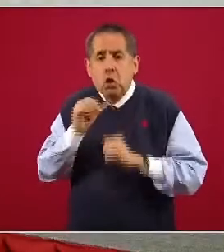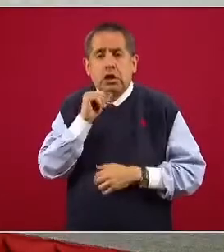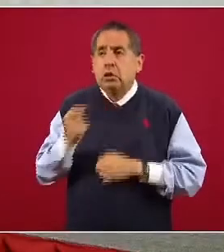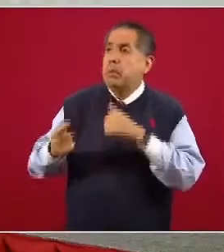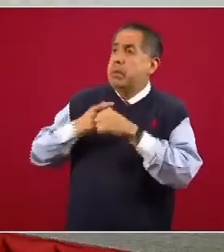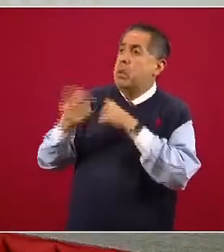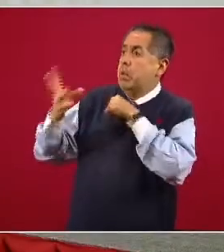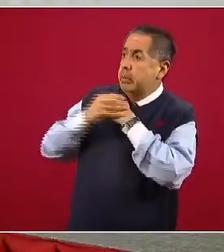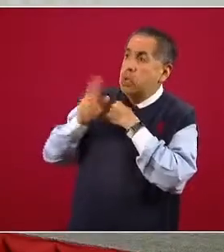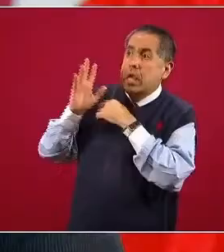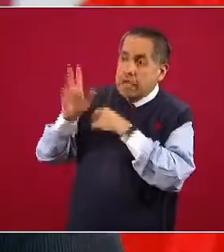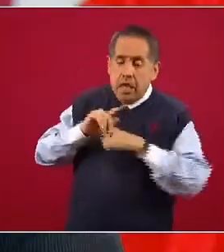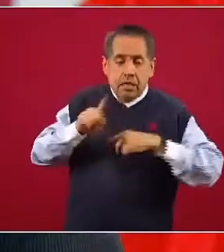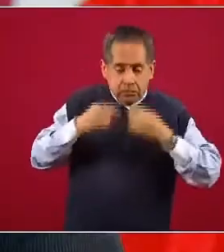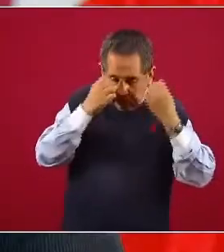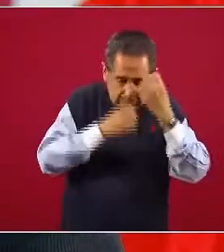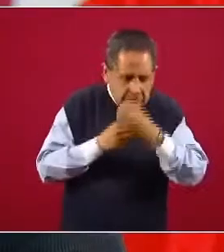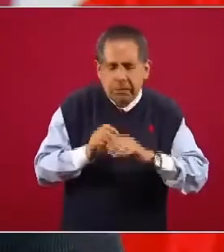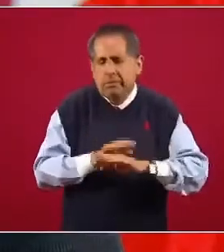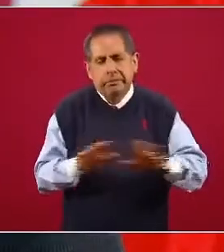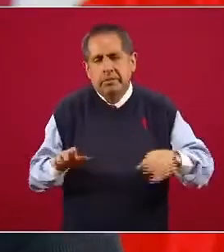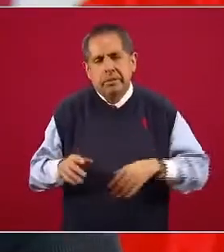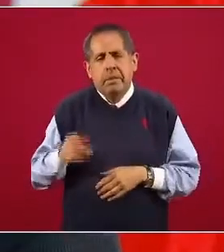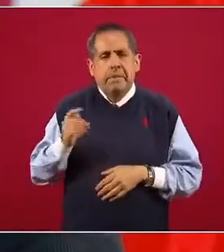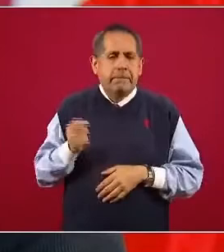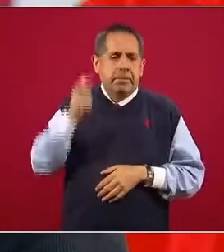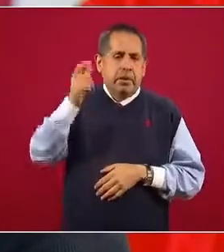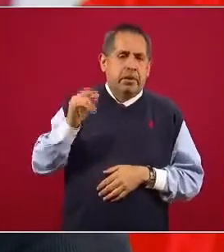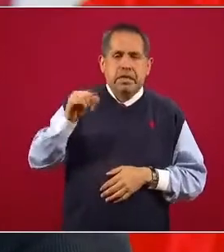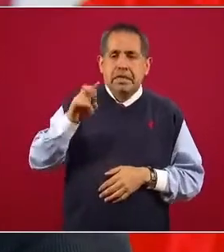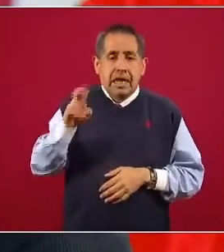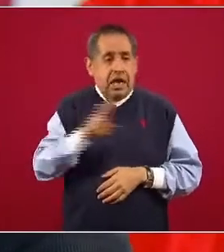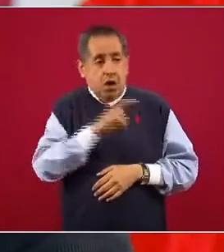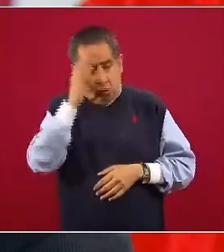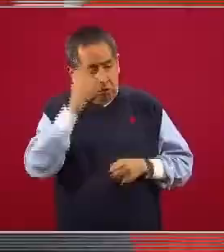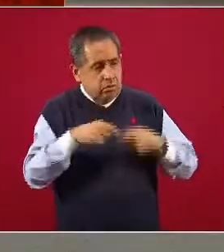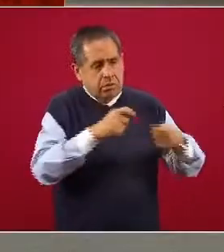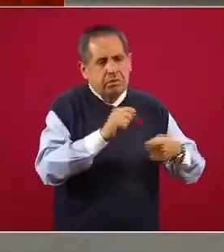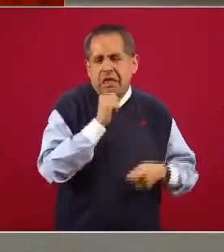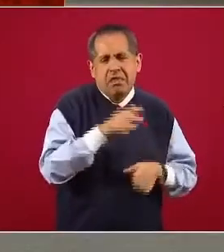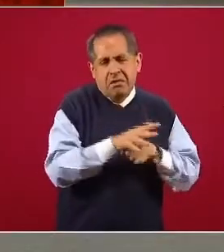en este punto, ya que el INDRE emita un reconocimiento al laboratorio.